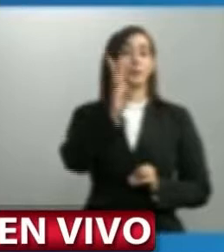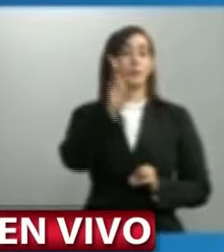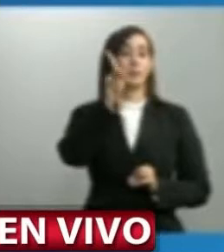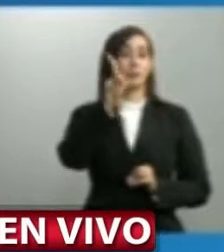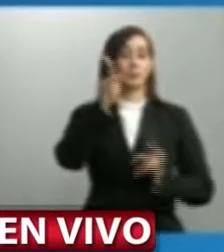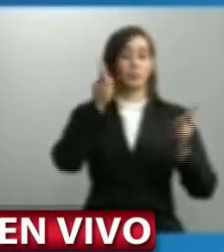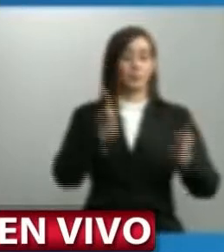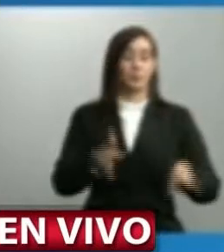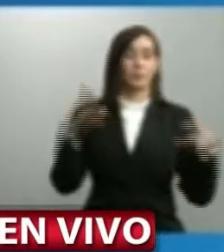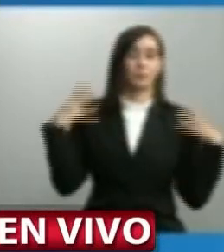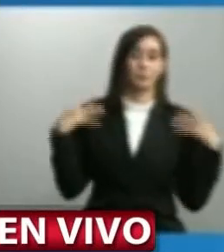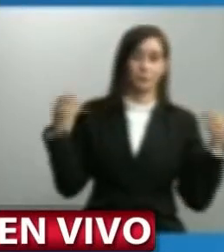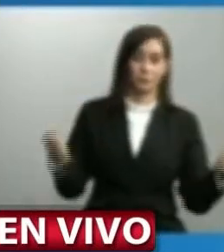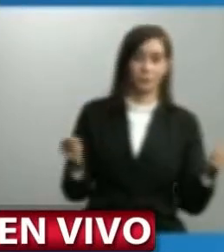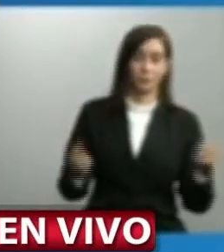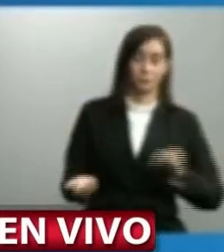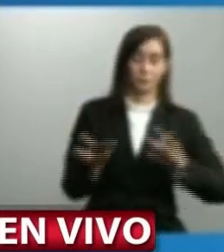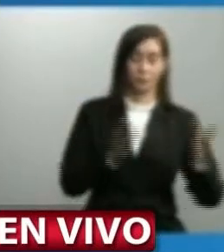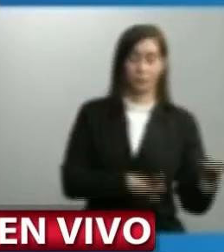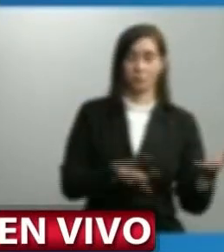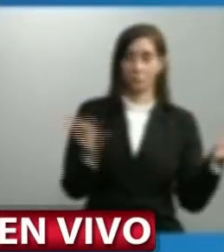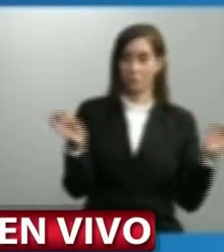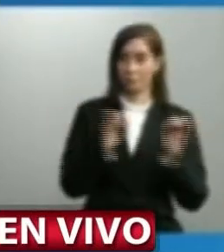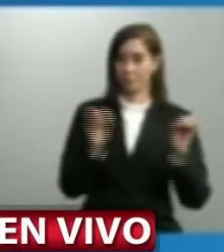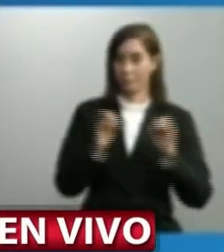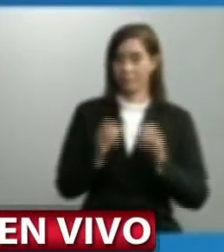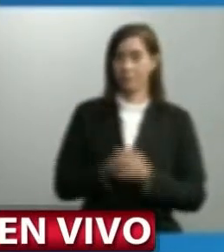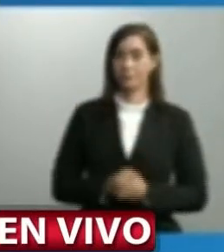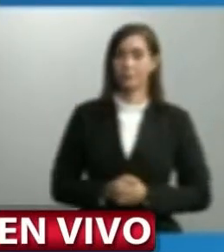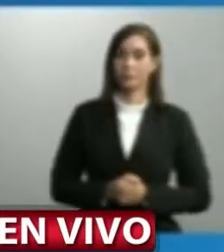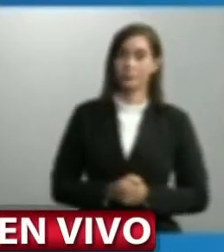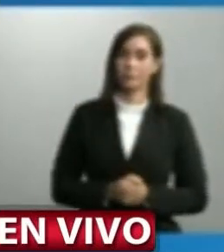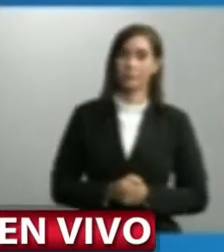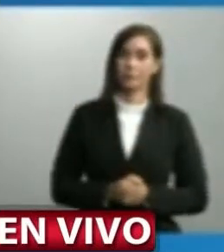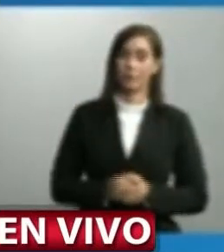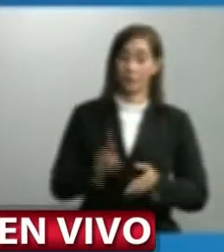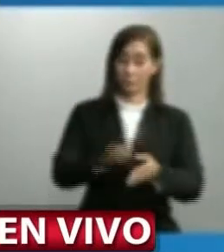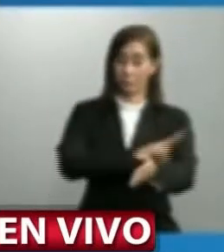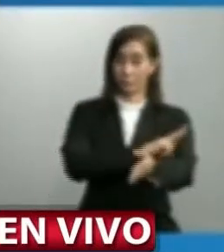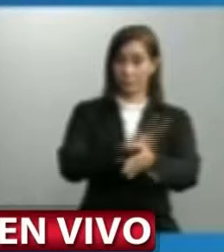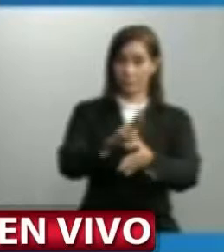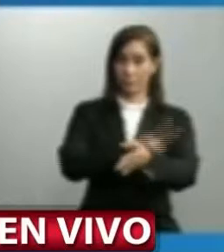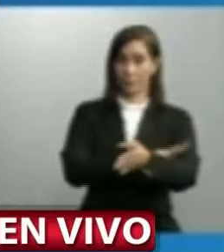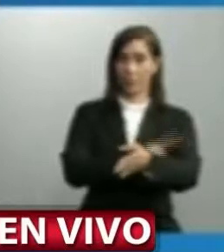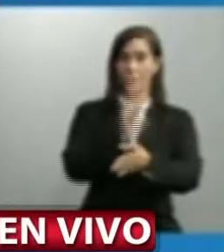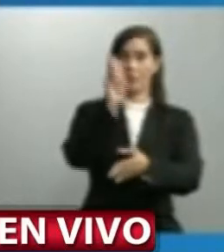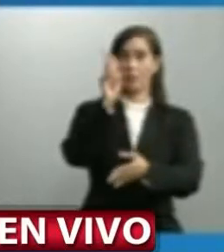161 recuperados, 0 fallecimientos. La Romana,